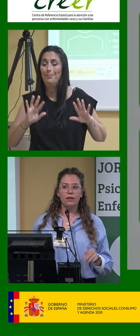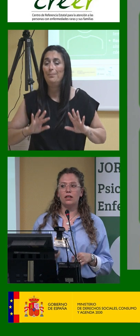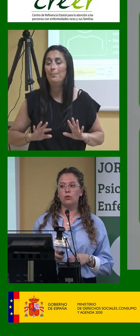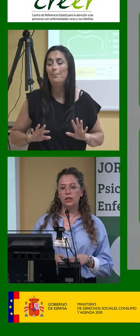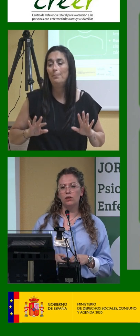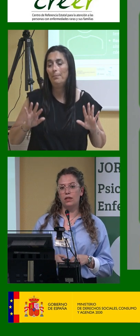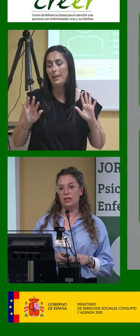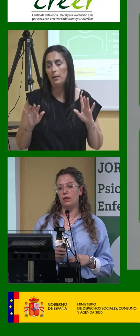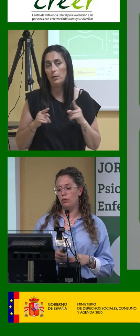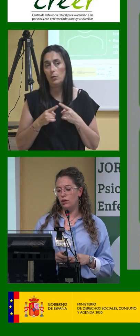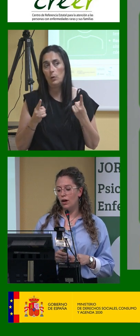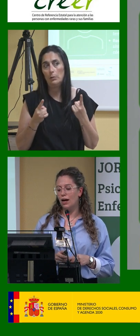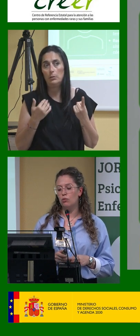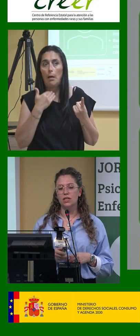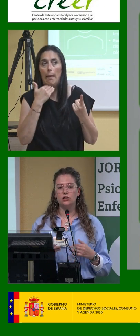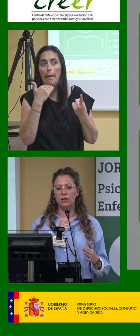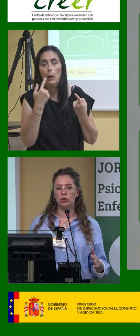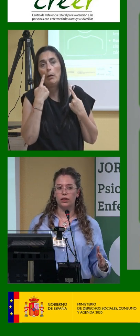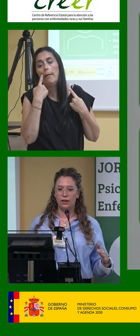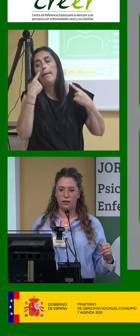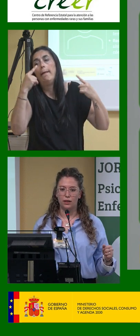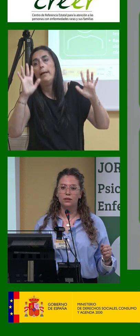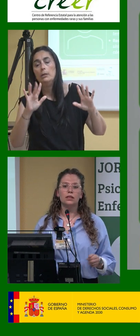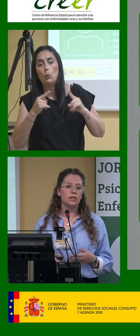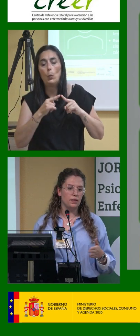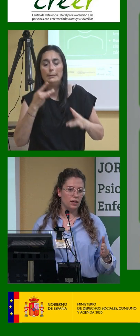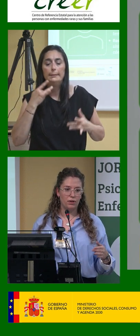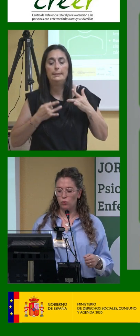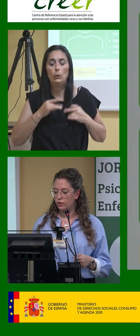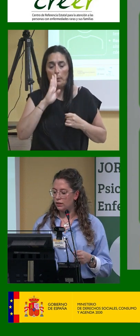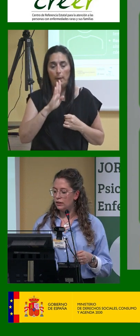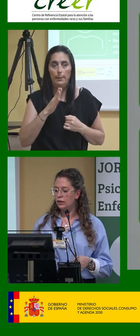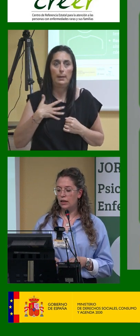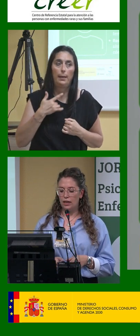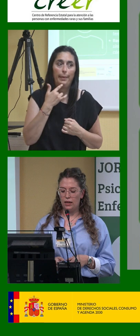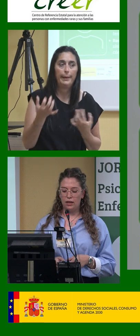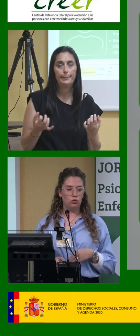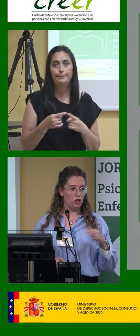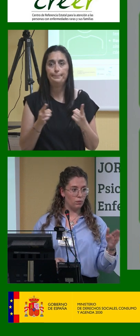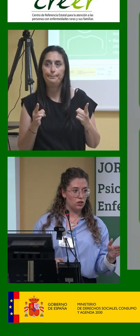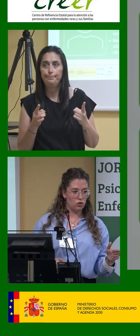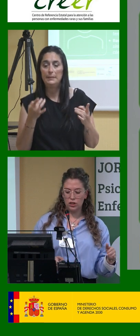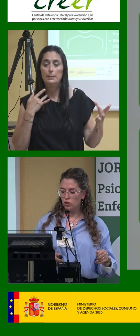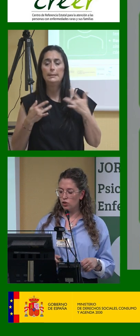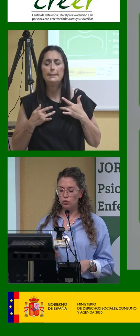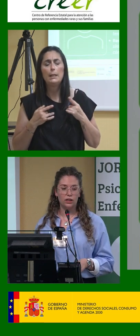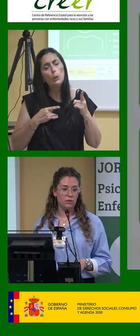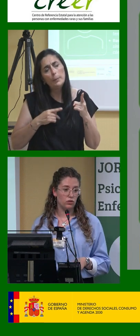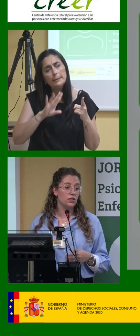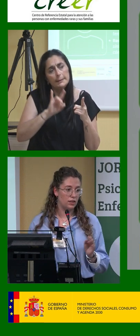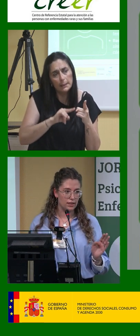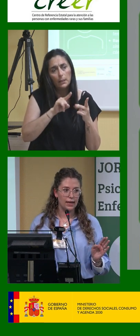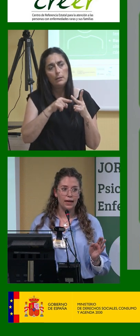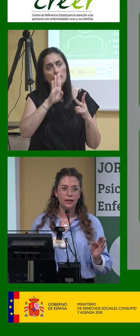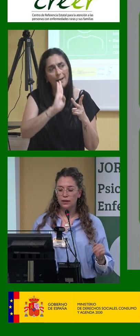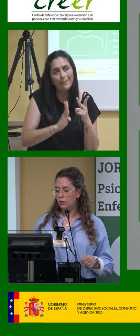caso se había reducido a una sintomatología directa. Es decir, le preguntan, tus síntomas son estos, tu tratamiento